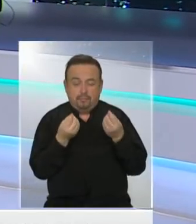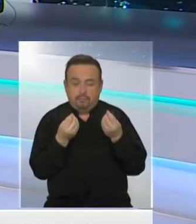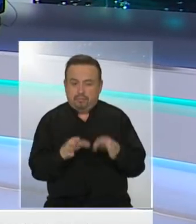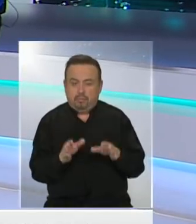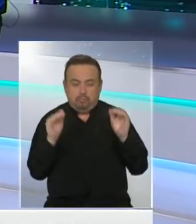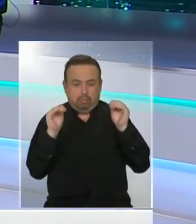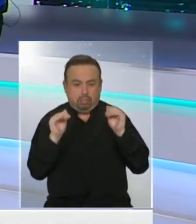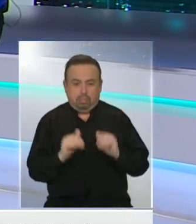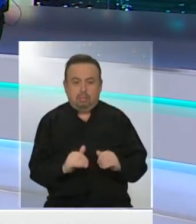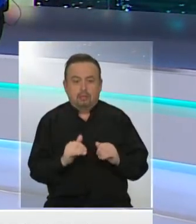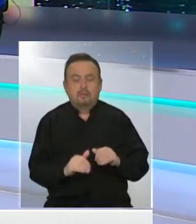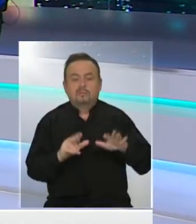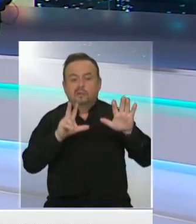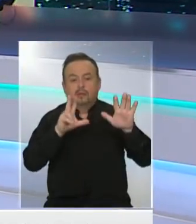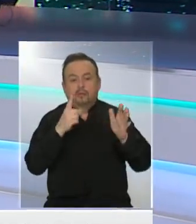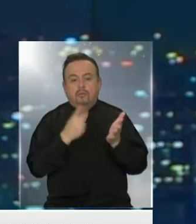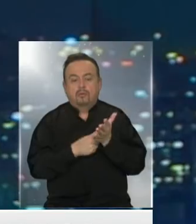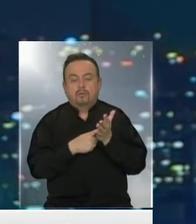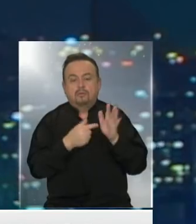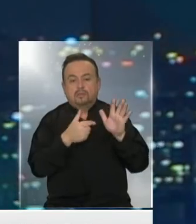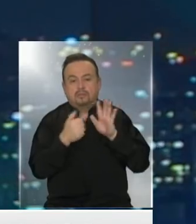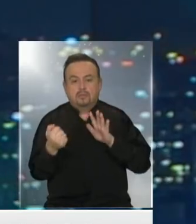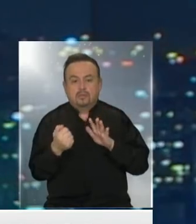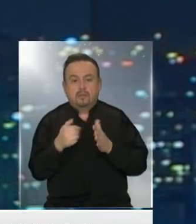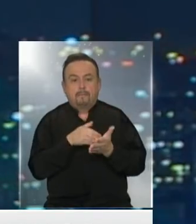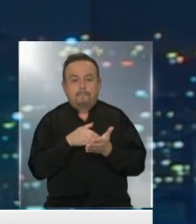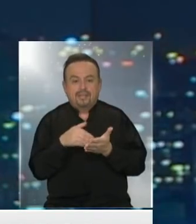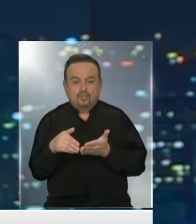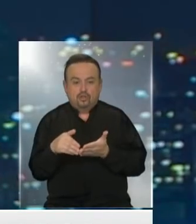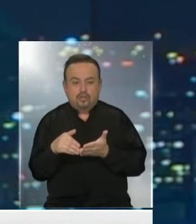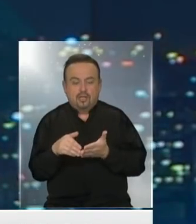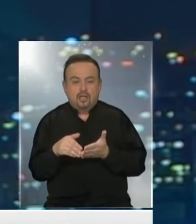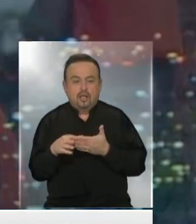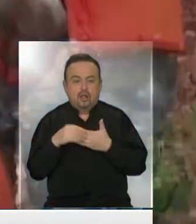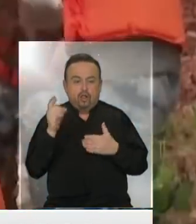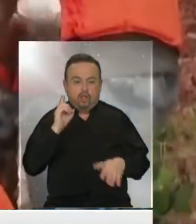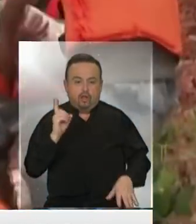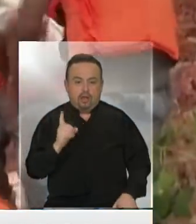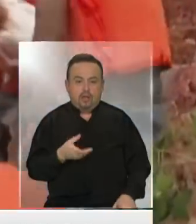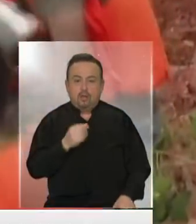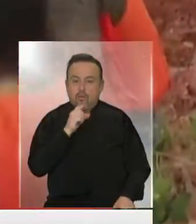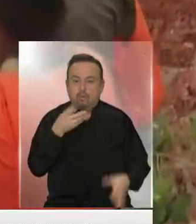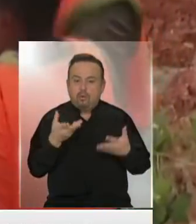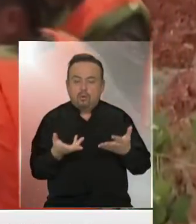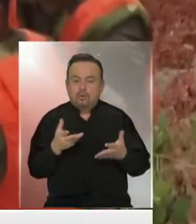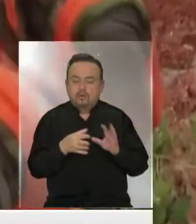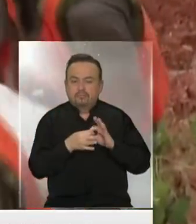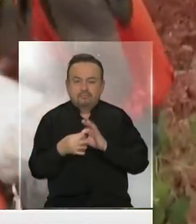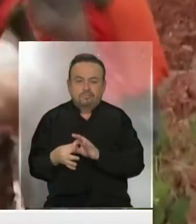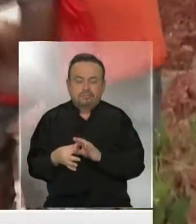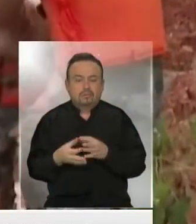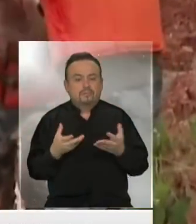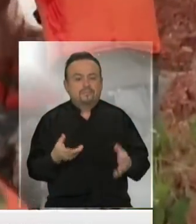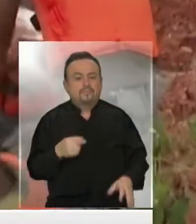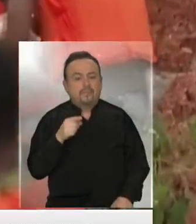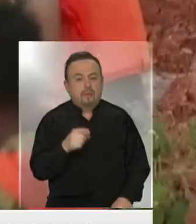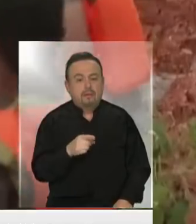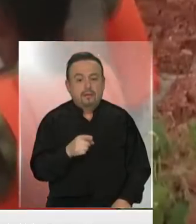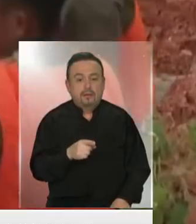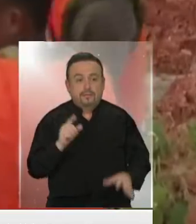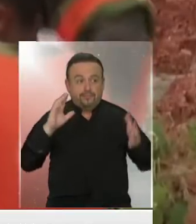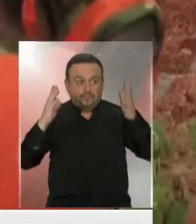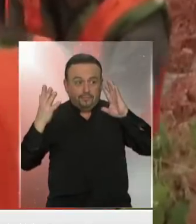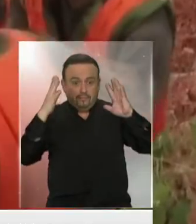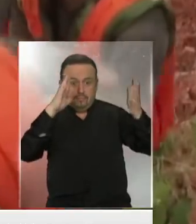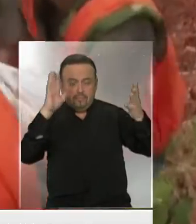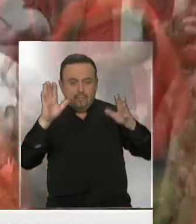de alrededor de 8.600 millones de dólares. ¿Cuáles son las razones? Bueno, claramente condiciones